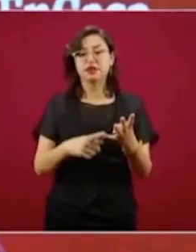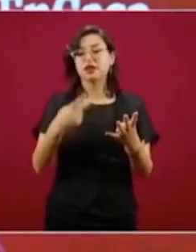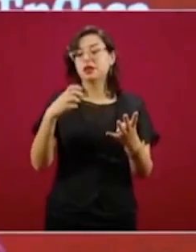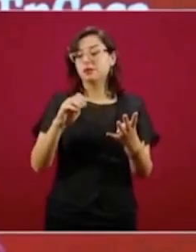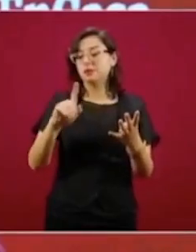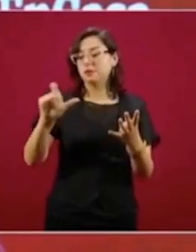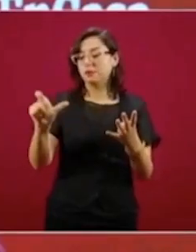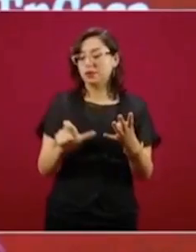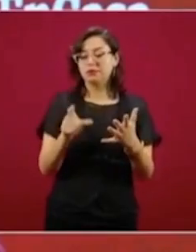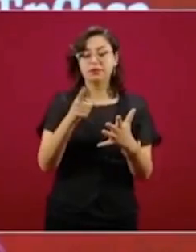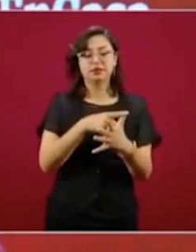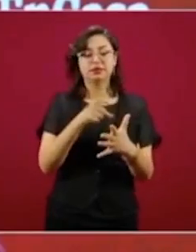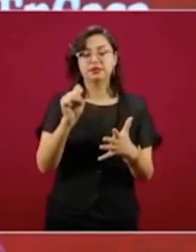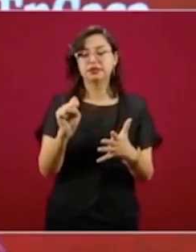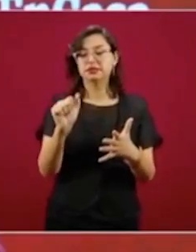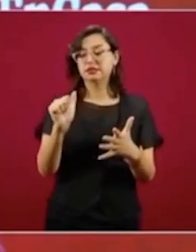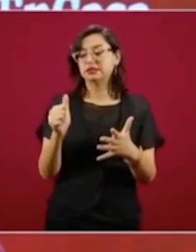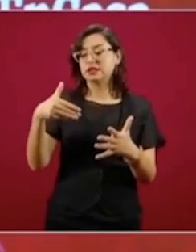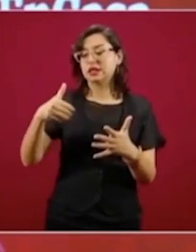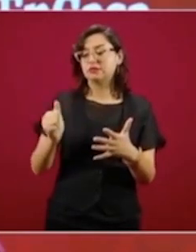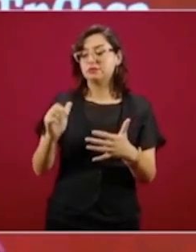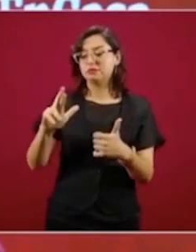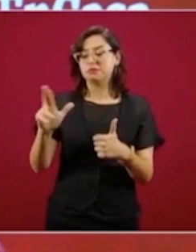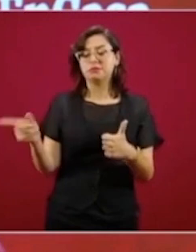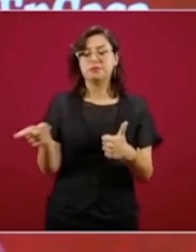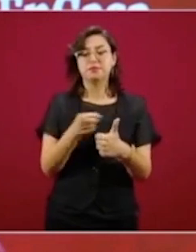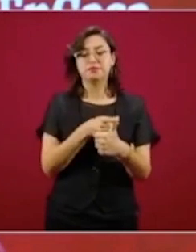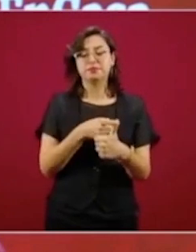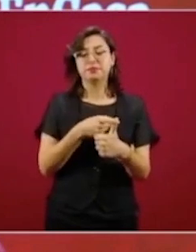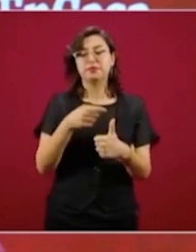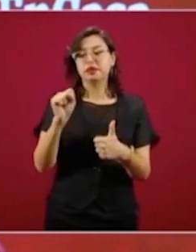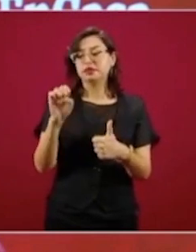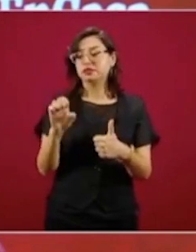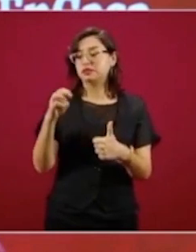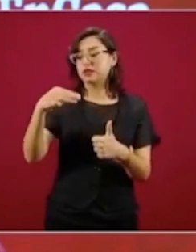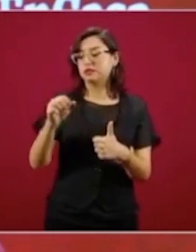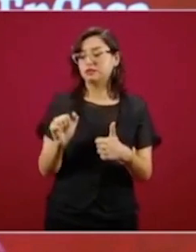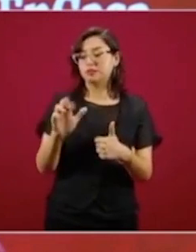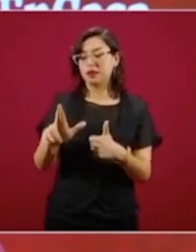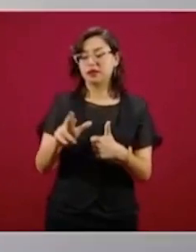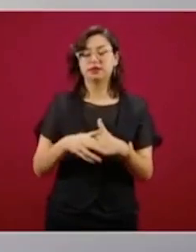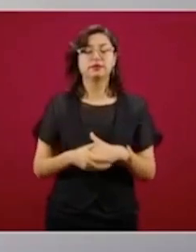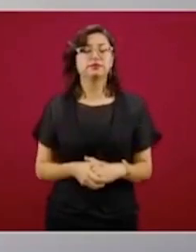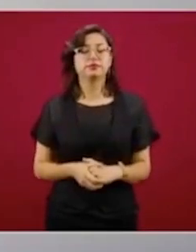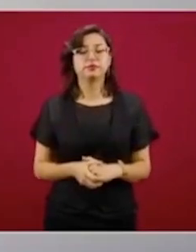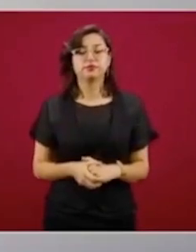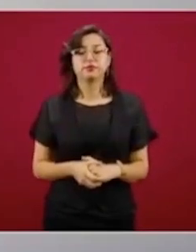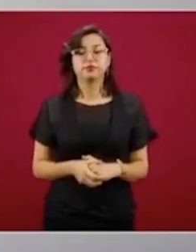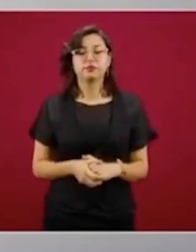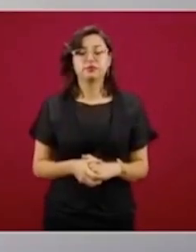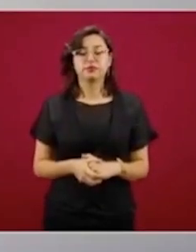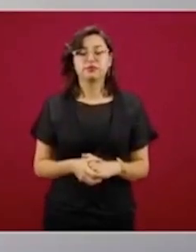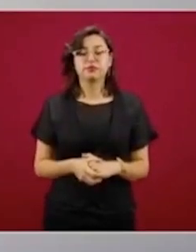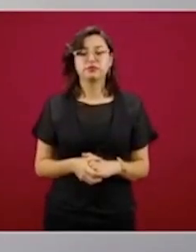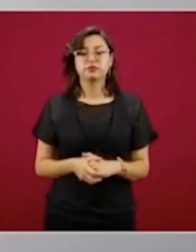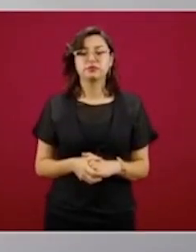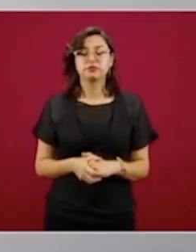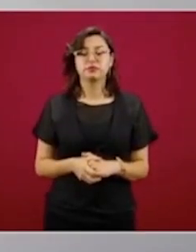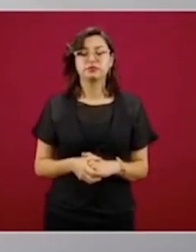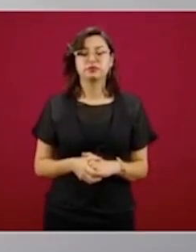la Secretaría de Marina, en la Secretaría de Defensa. Y si un